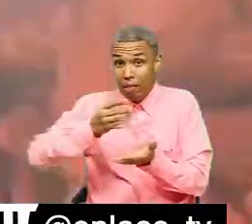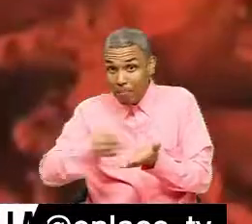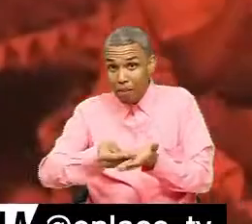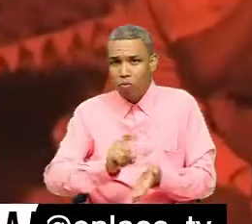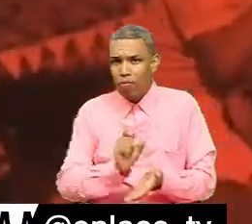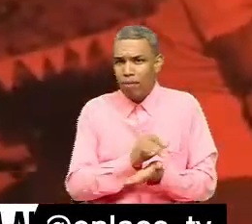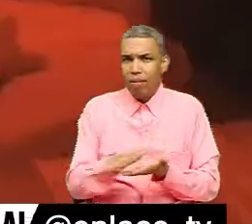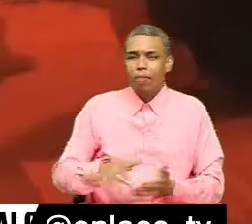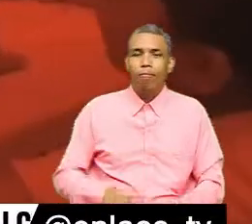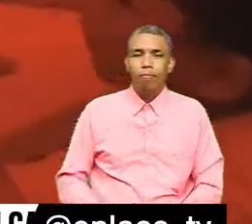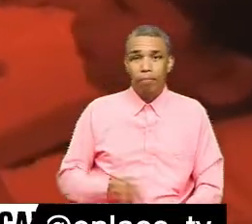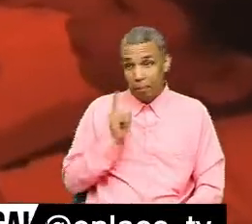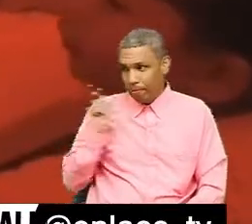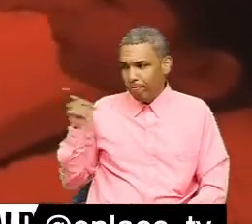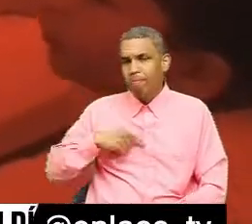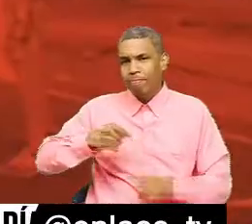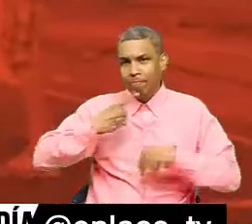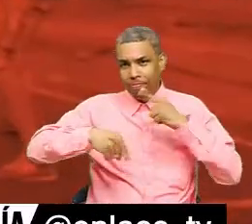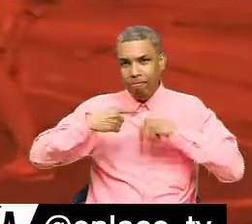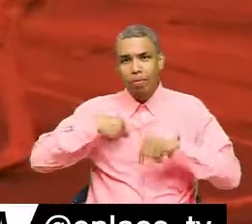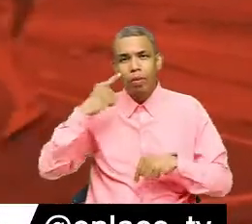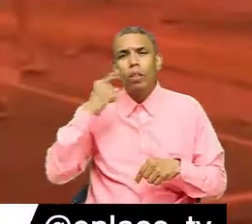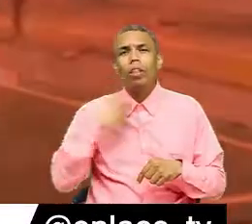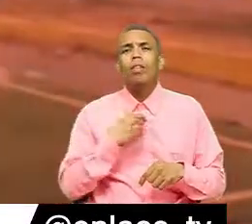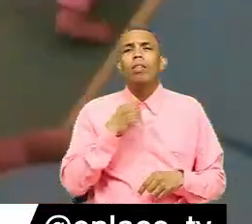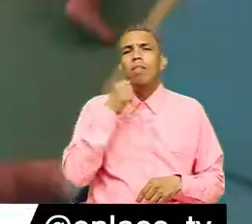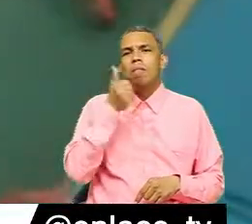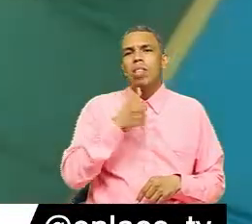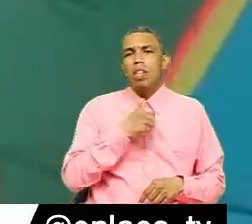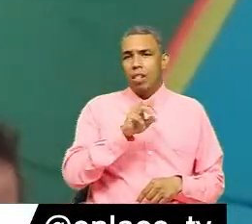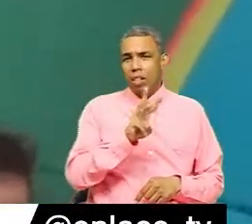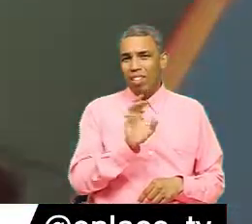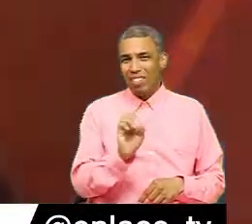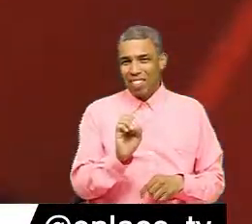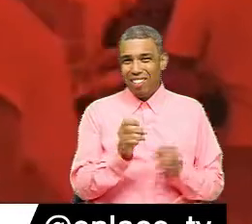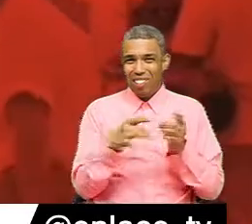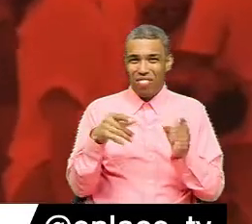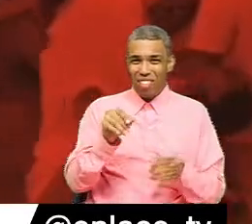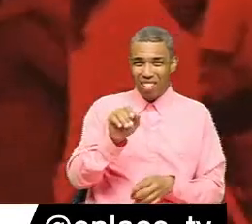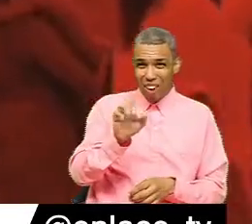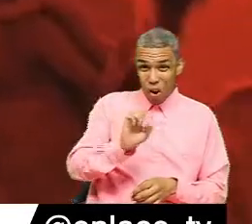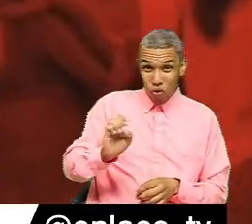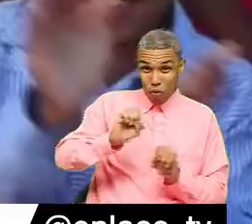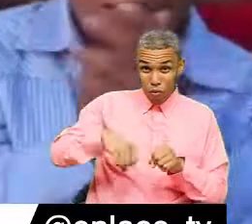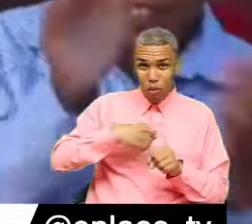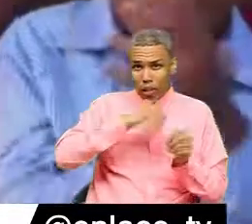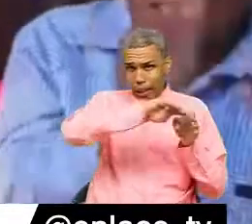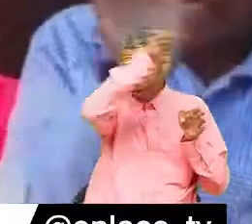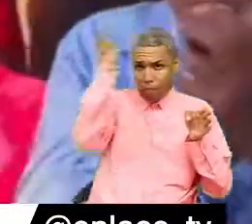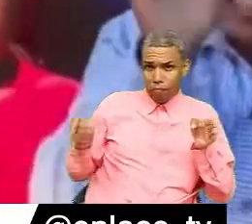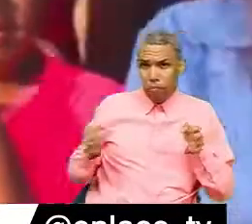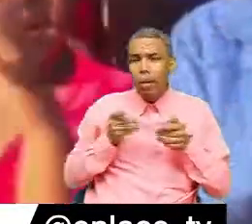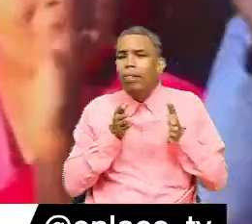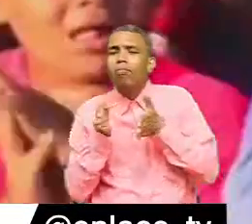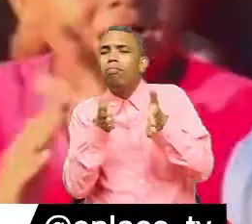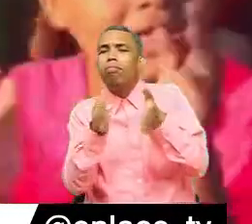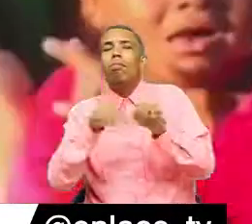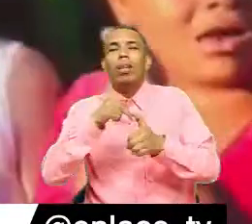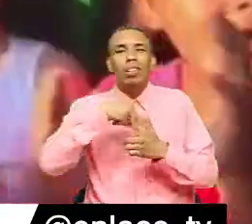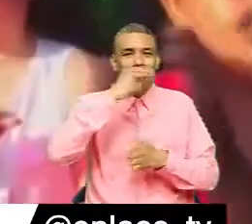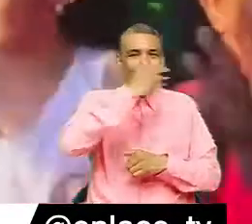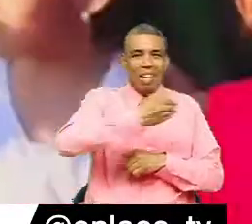30 de octubre, desde las 3 de la tarde, te esperamos en la Ruta 65 de nuestra Villa Olímpica para una mágica celebración